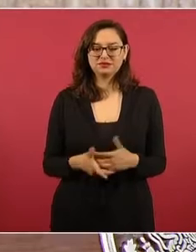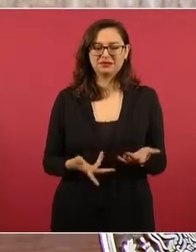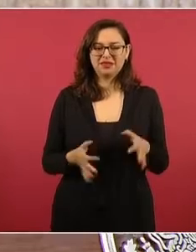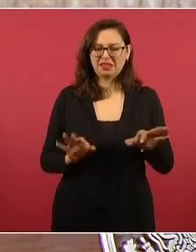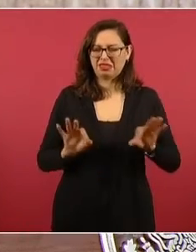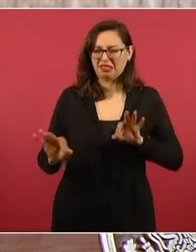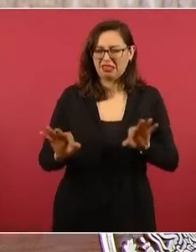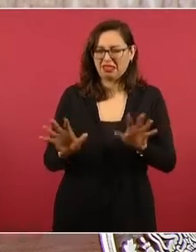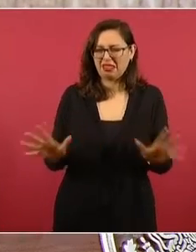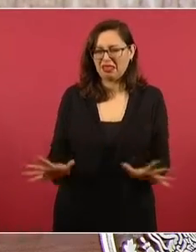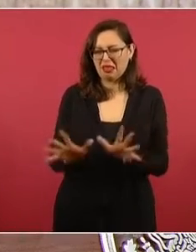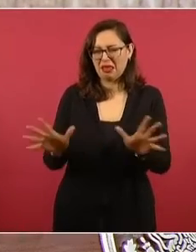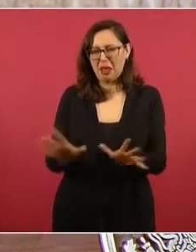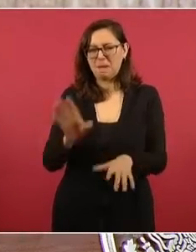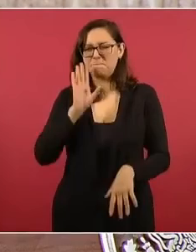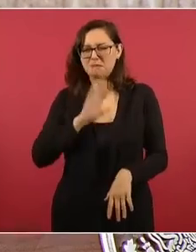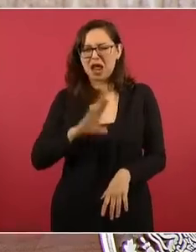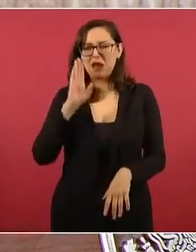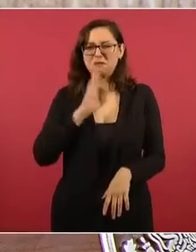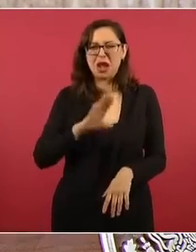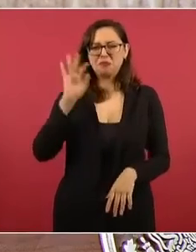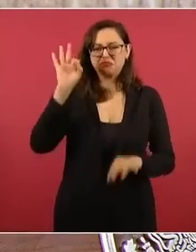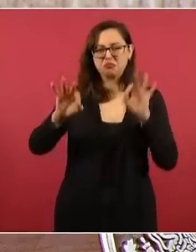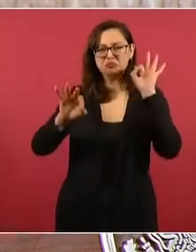atizando, azuzando,